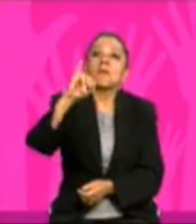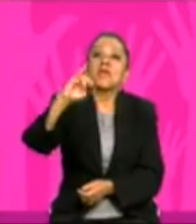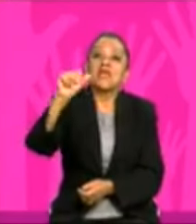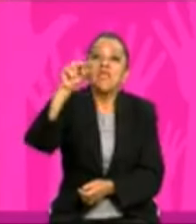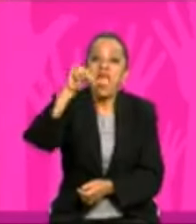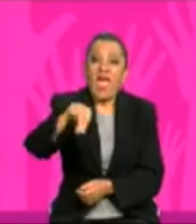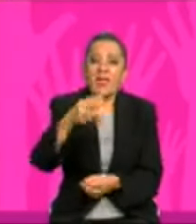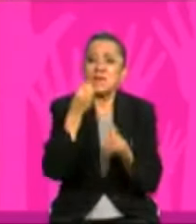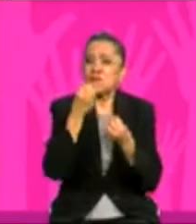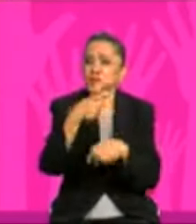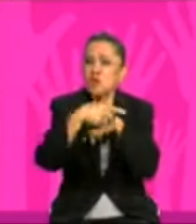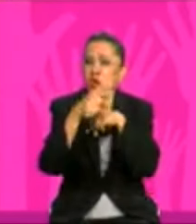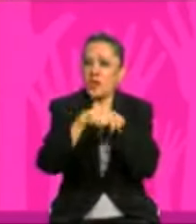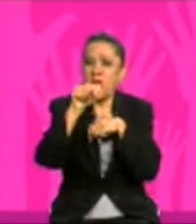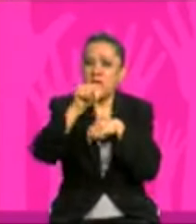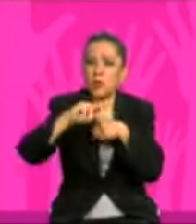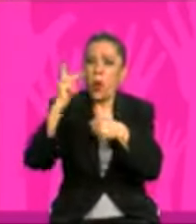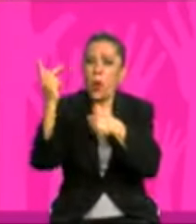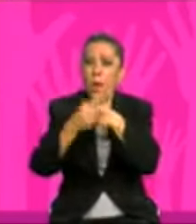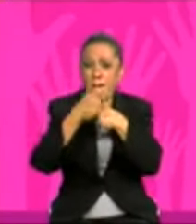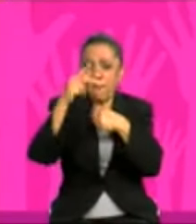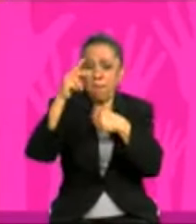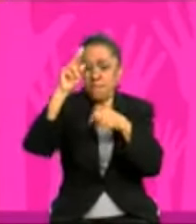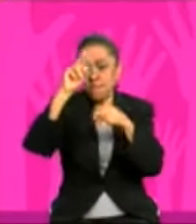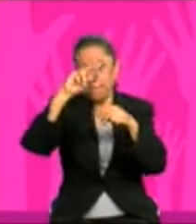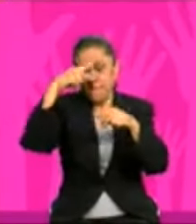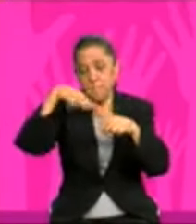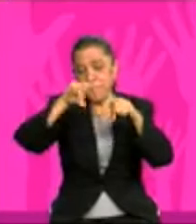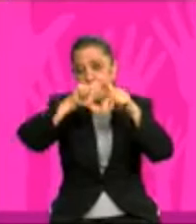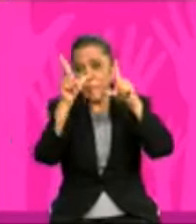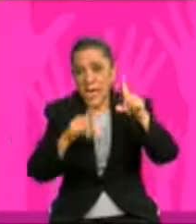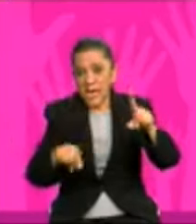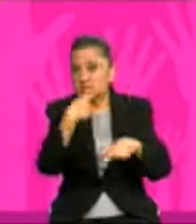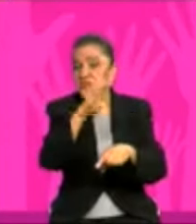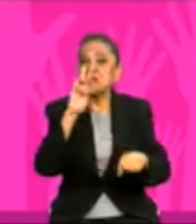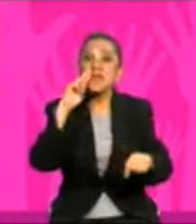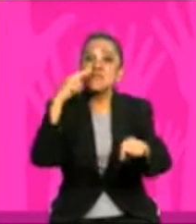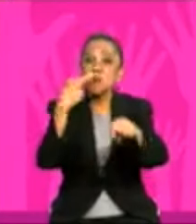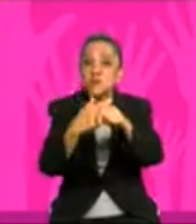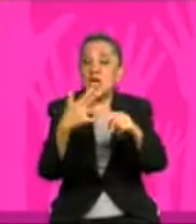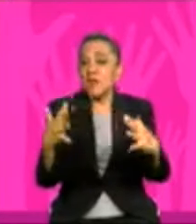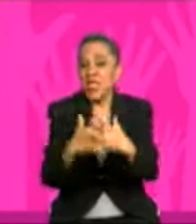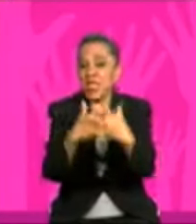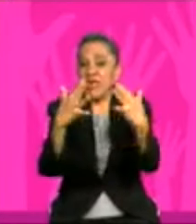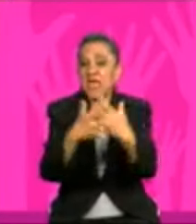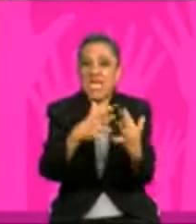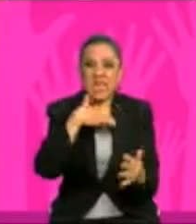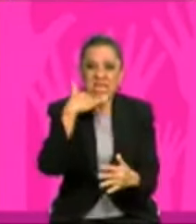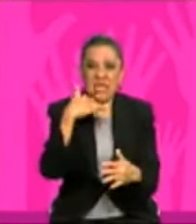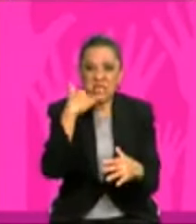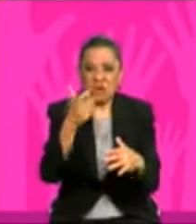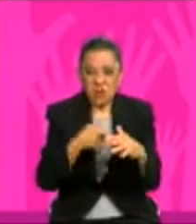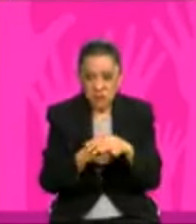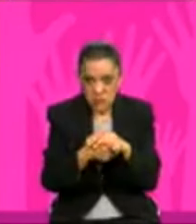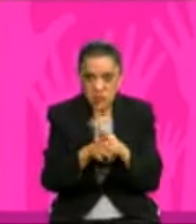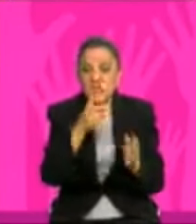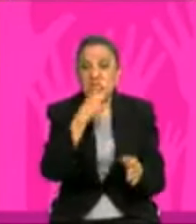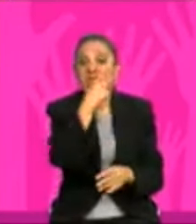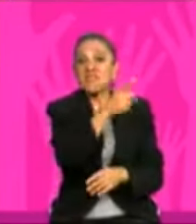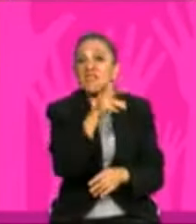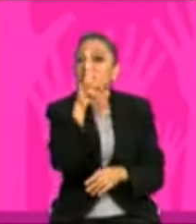tanto daño al país, que es responsable de la guerra y de la corrupción. Dile no a las candidatas